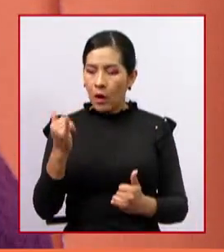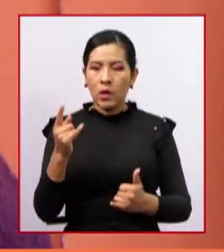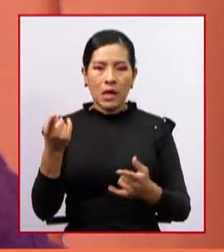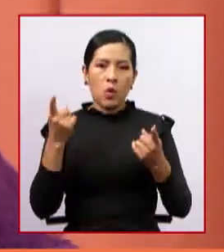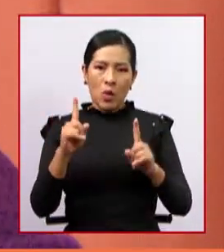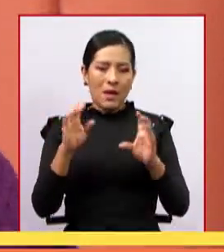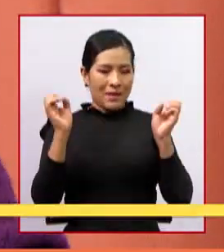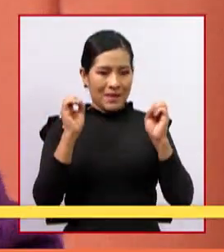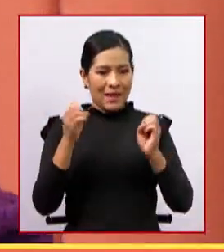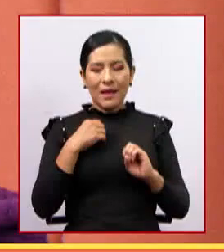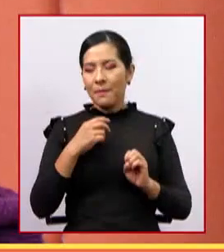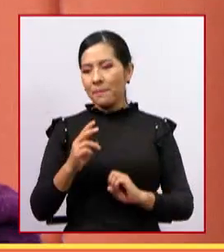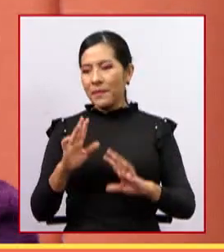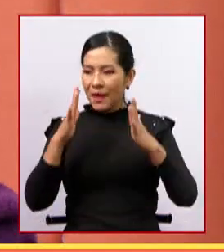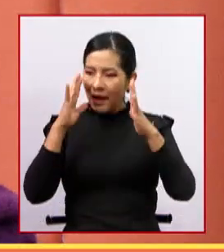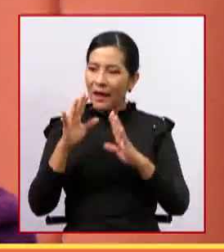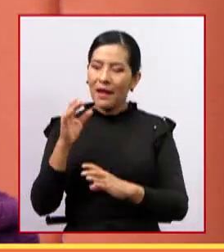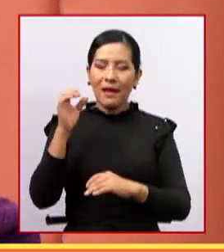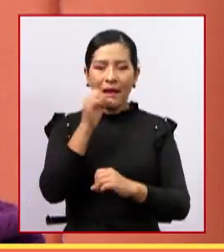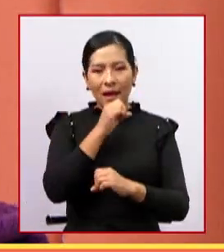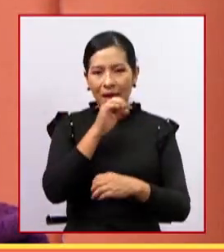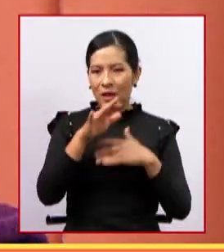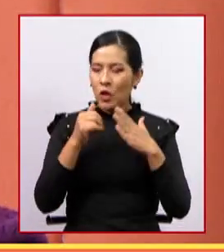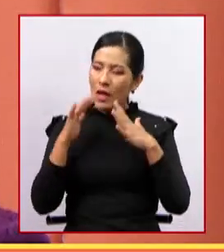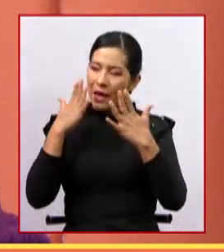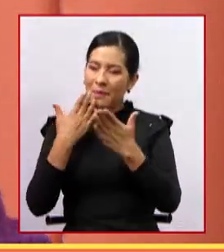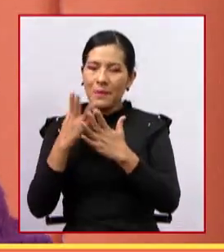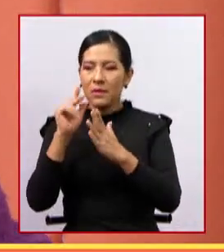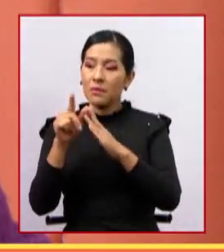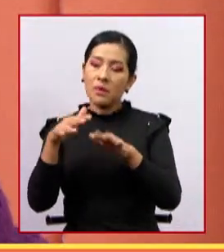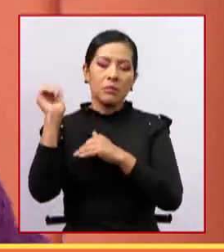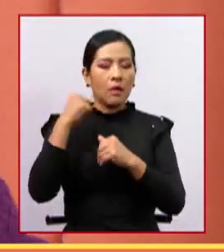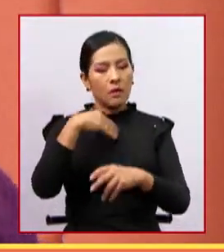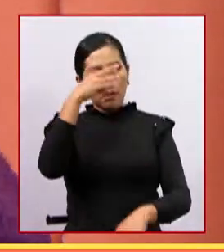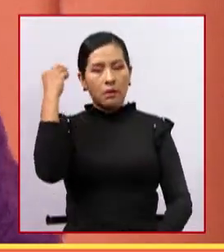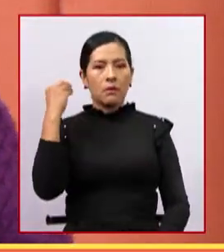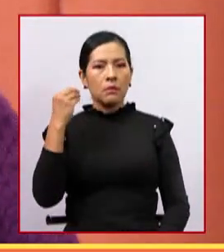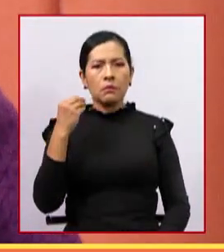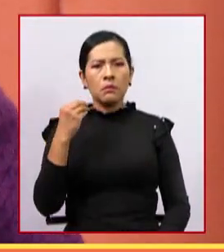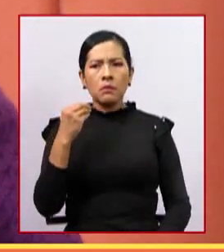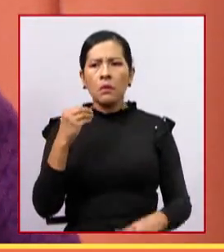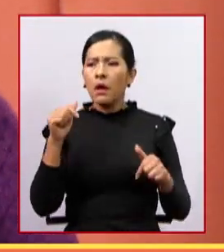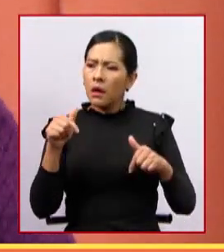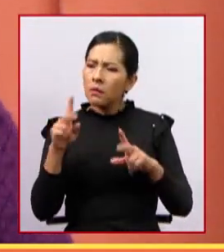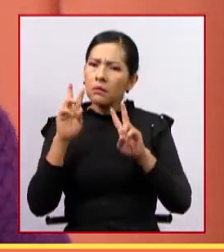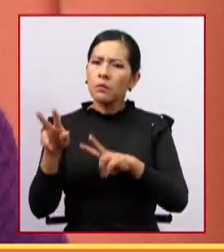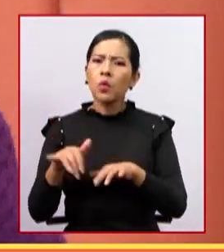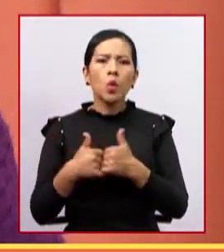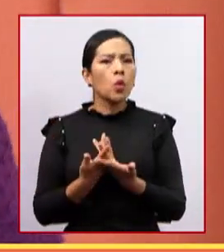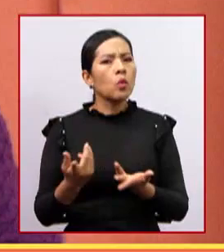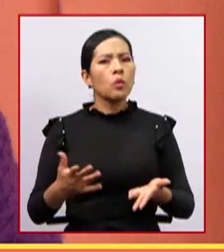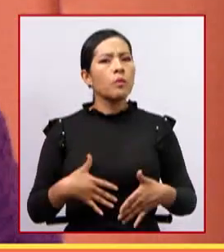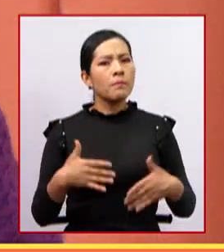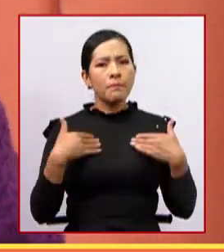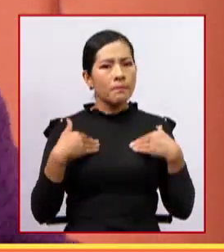del homenaje. Qué hace ella? ¿Cómo mantiene su vida en este tiempo? Y